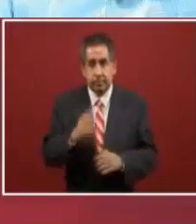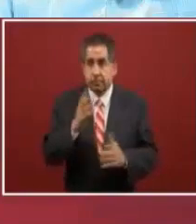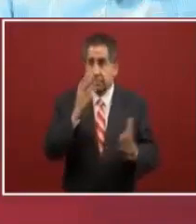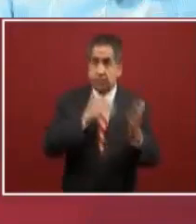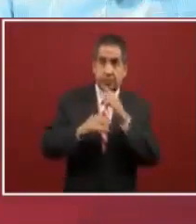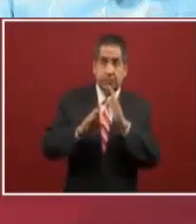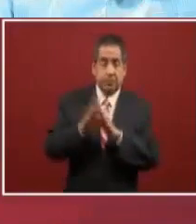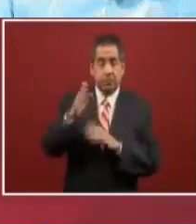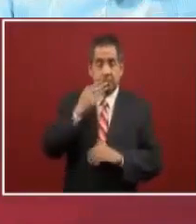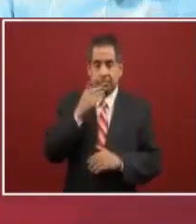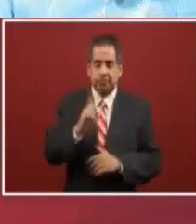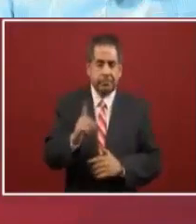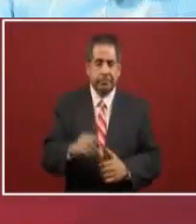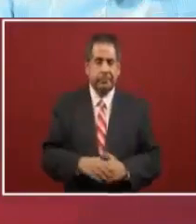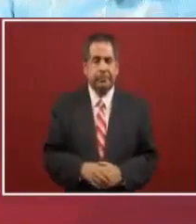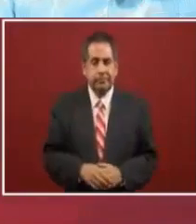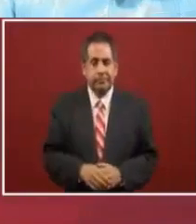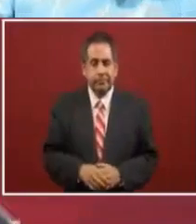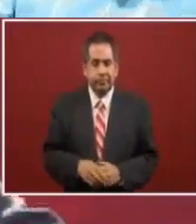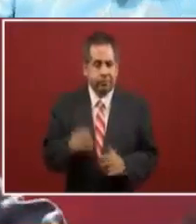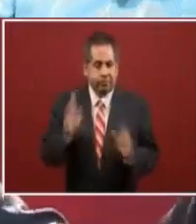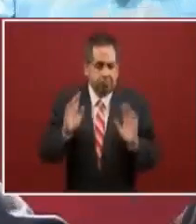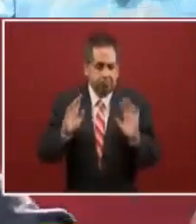éxito. Pero,